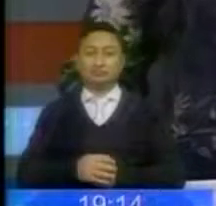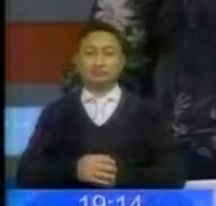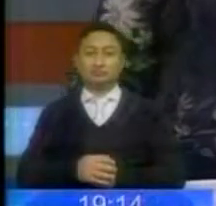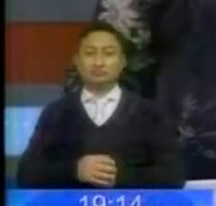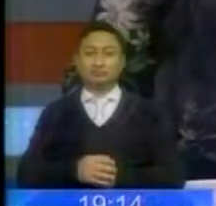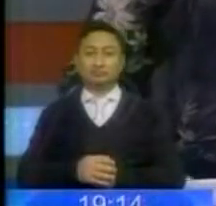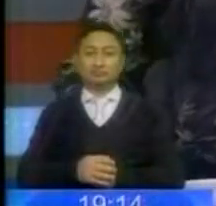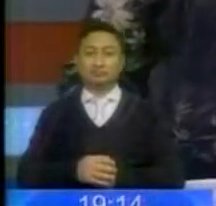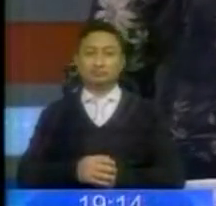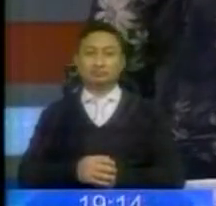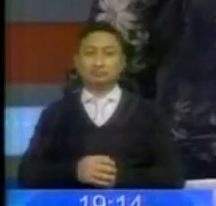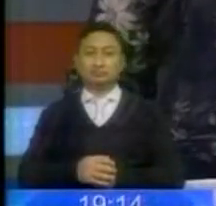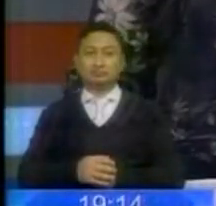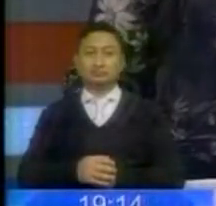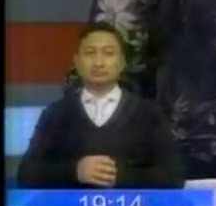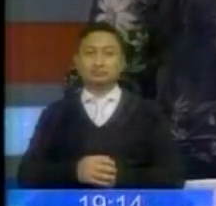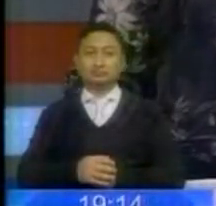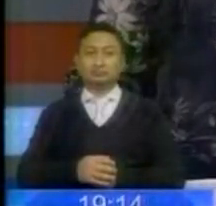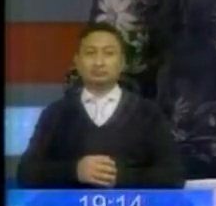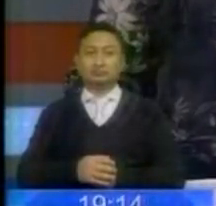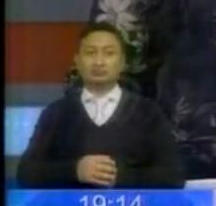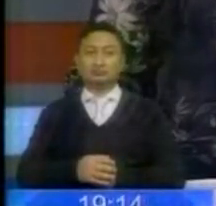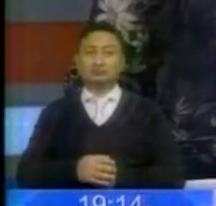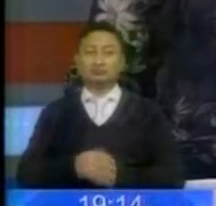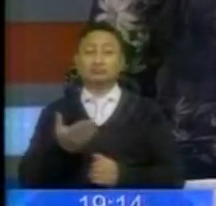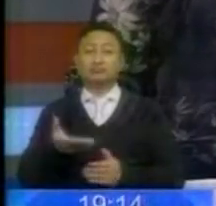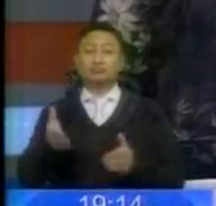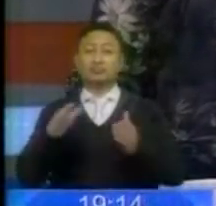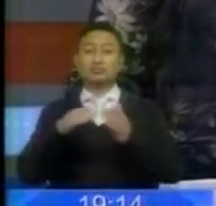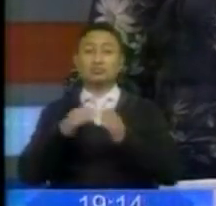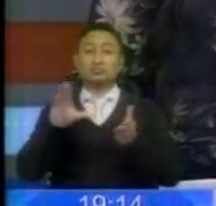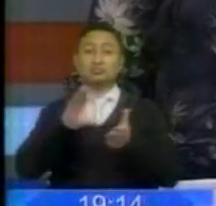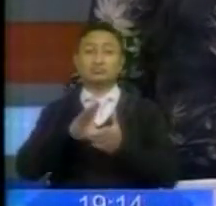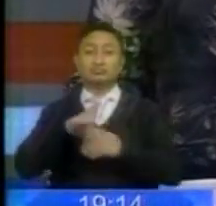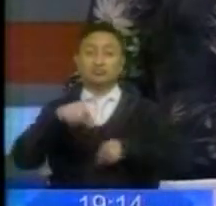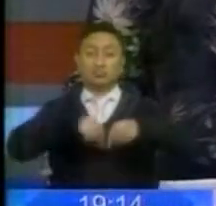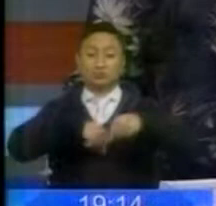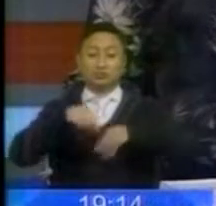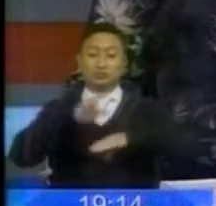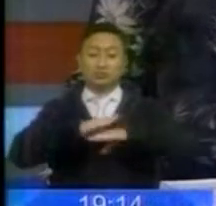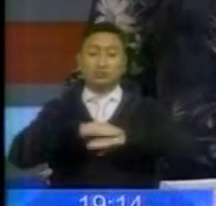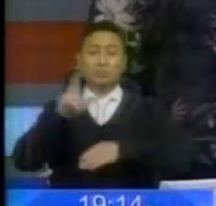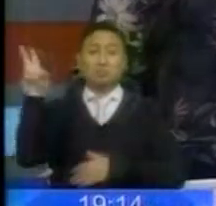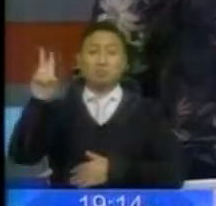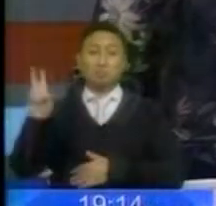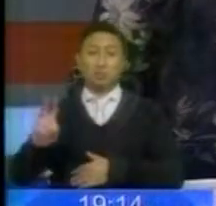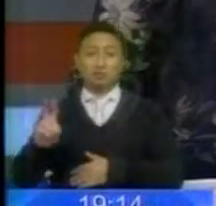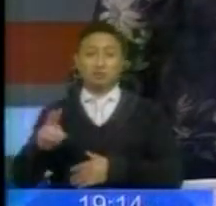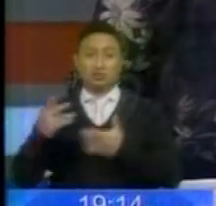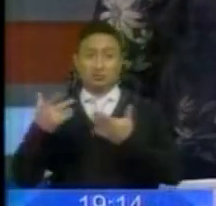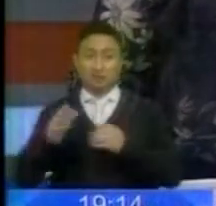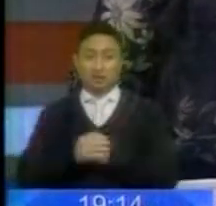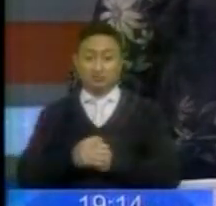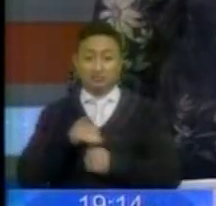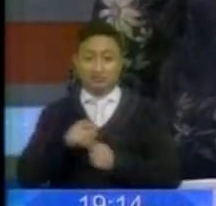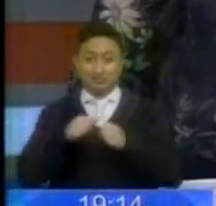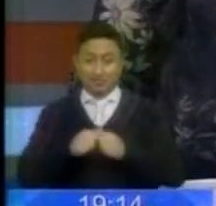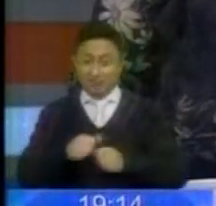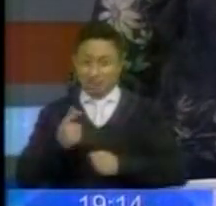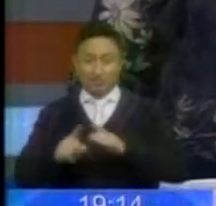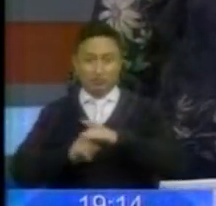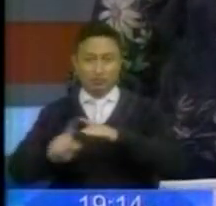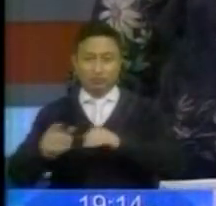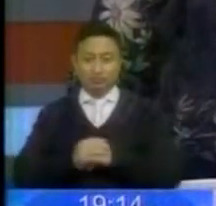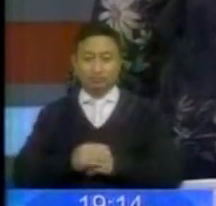centros temporales de tránsito fueron habilitados nuevamente tras la salida de la población venezolana que permaneció en estos lugares el